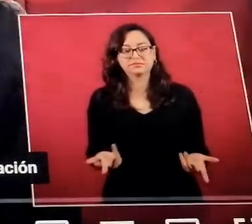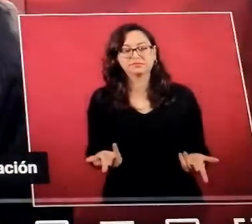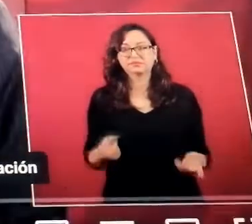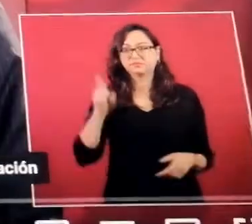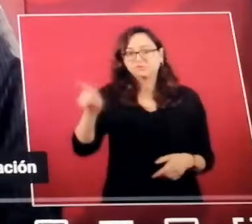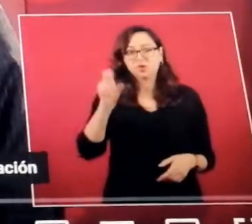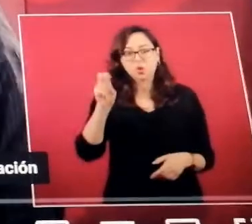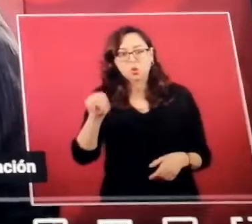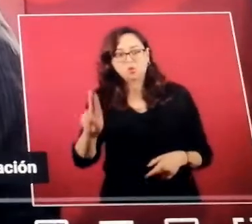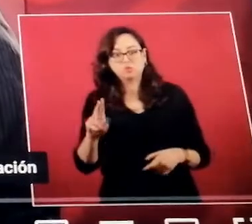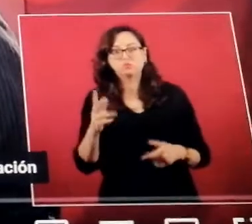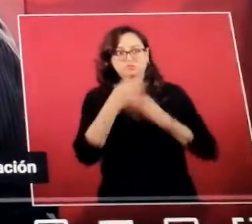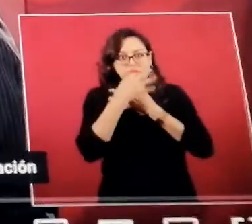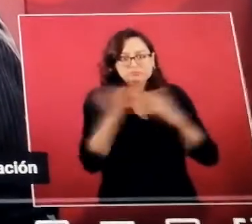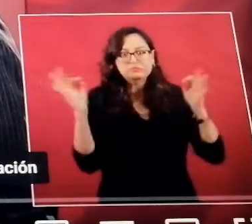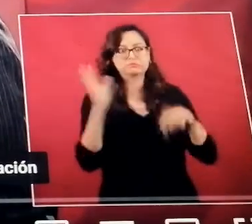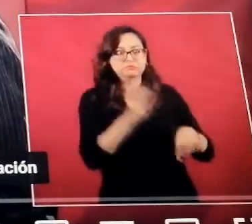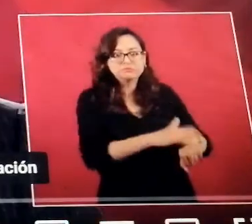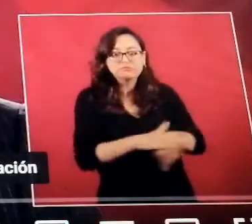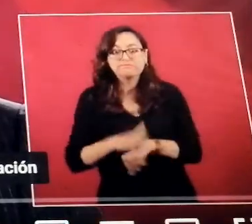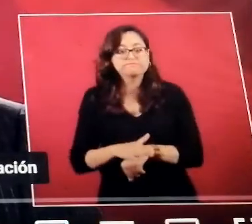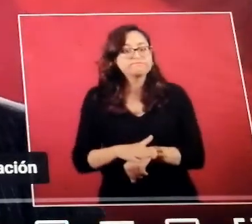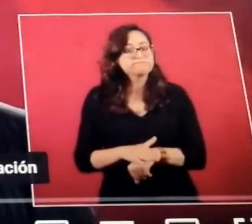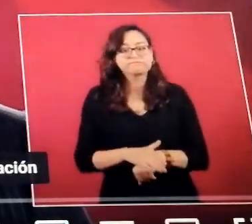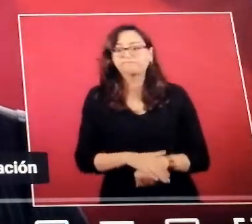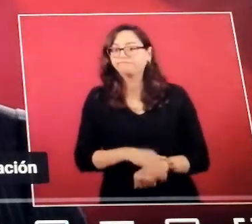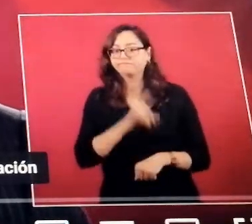de emitir un comunicado